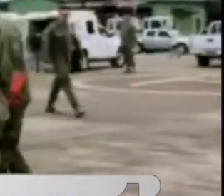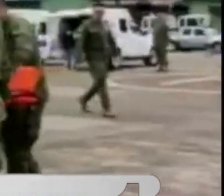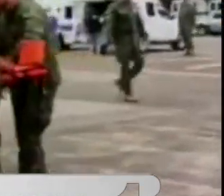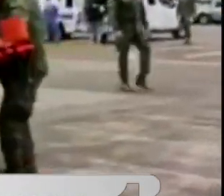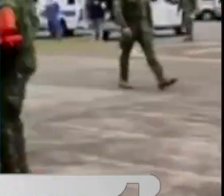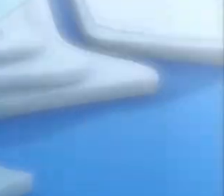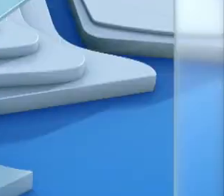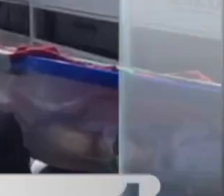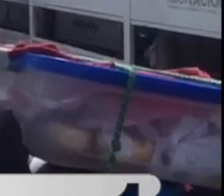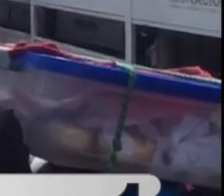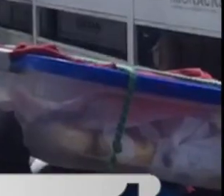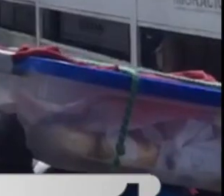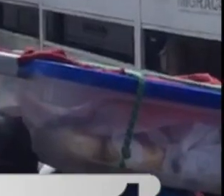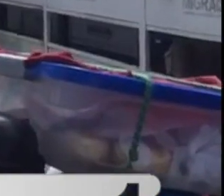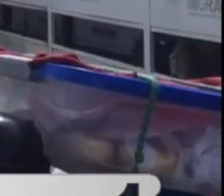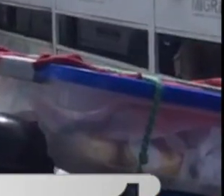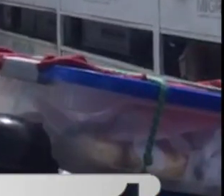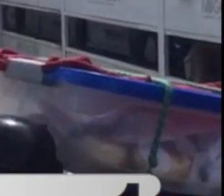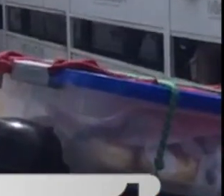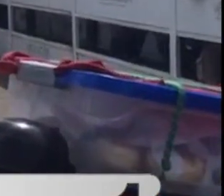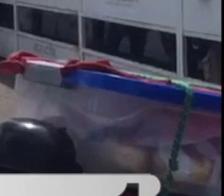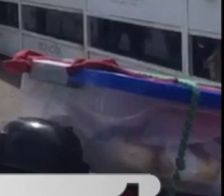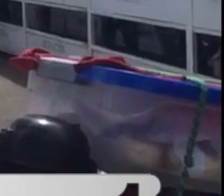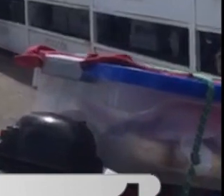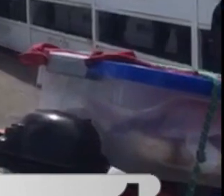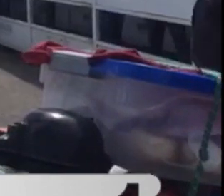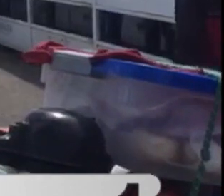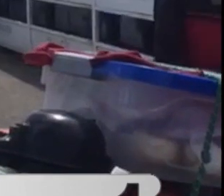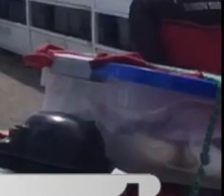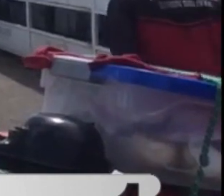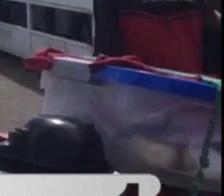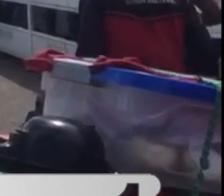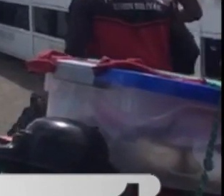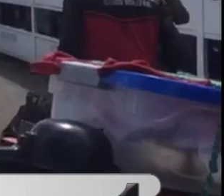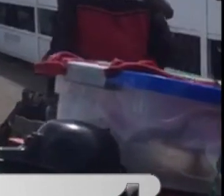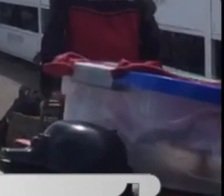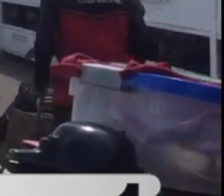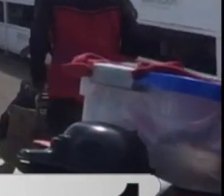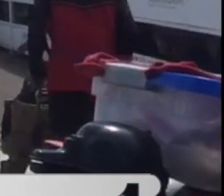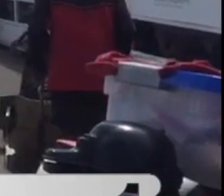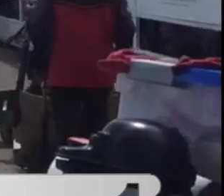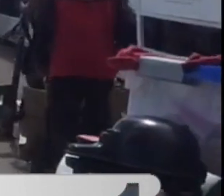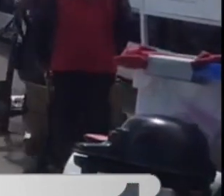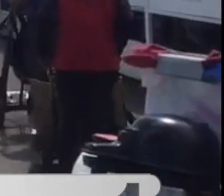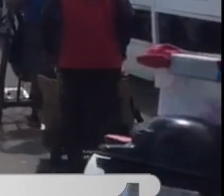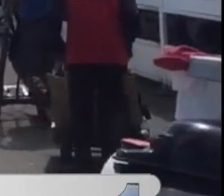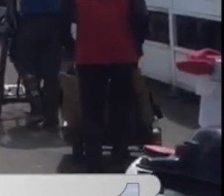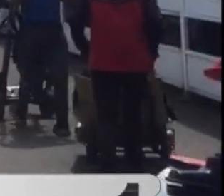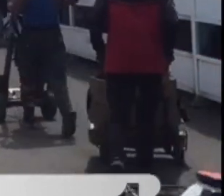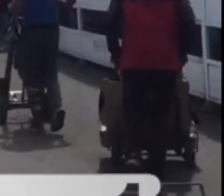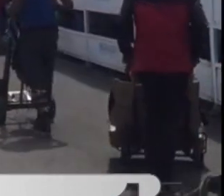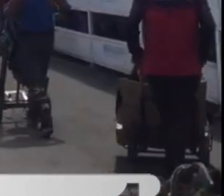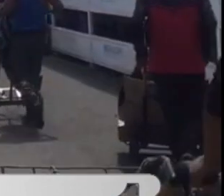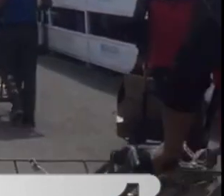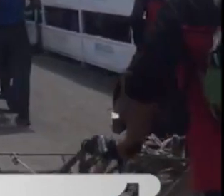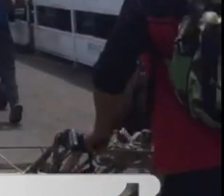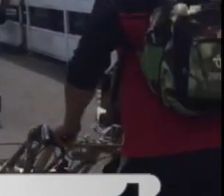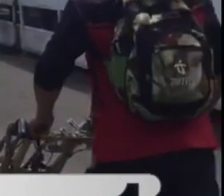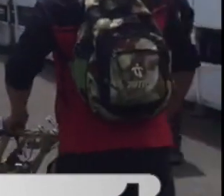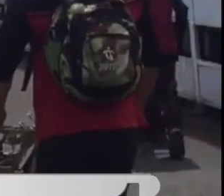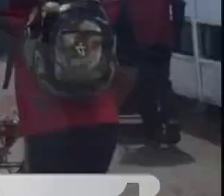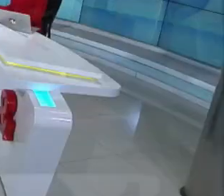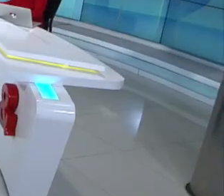en Buenaventura. ¿Qué está pasando en la frontera? ¿Por qué el gobierno de Iván Duque dice que está abierta desde hace un año?